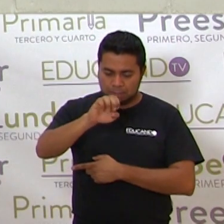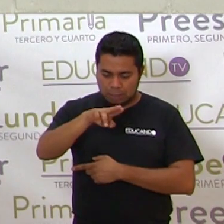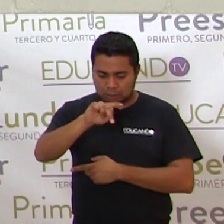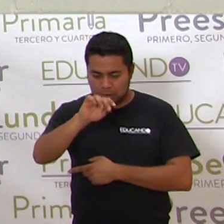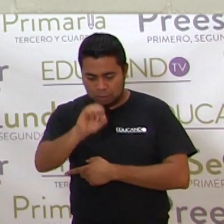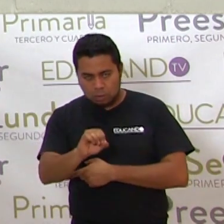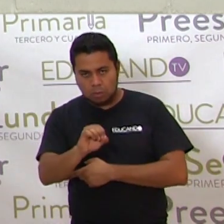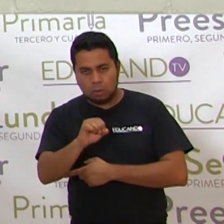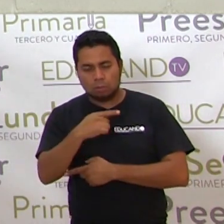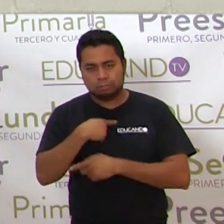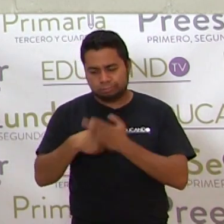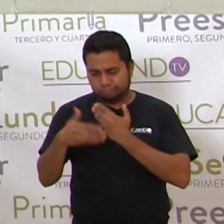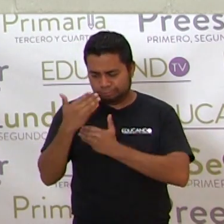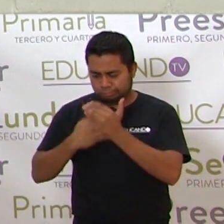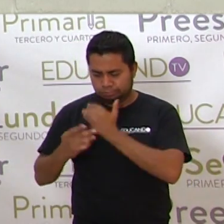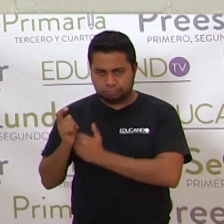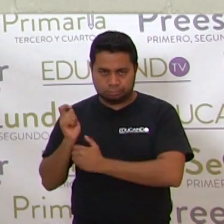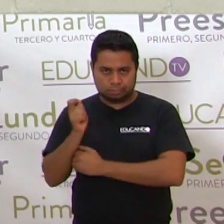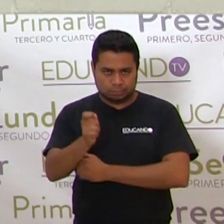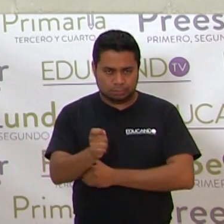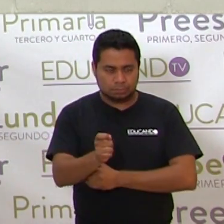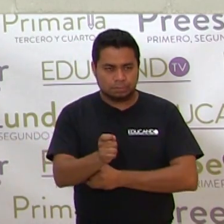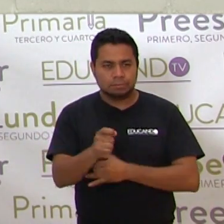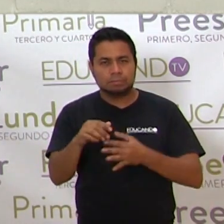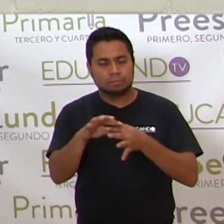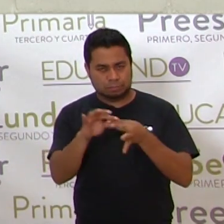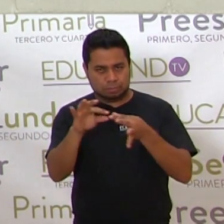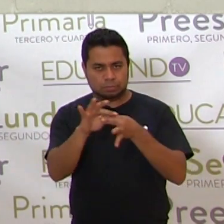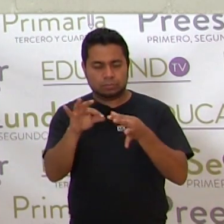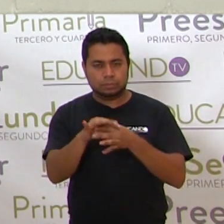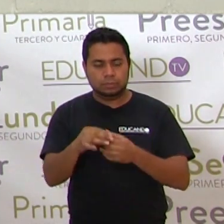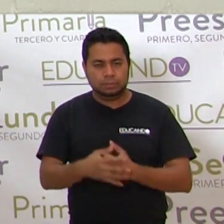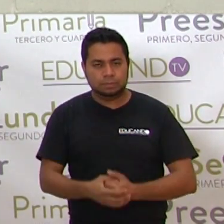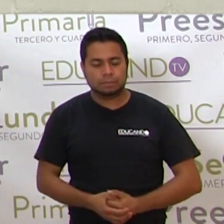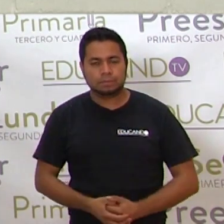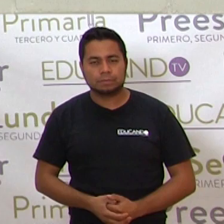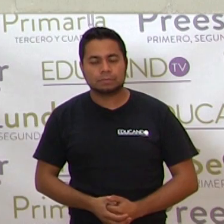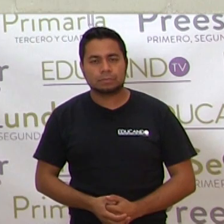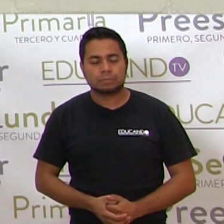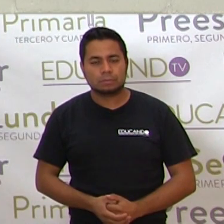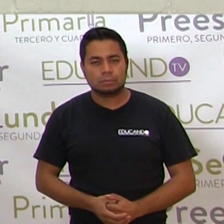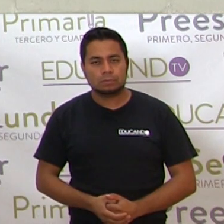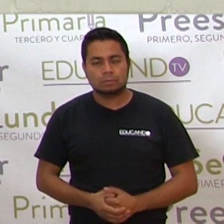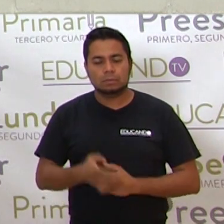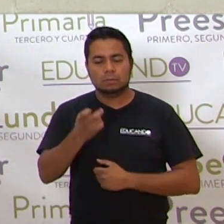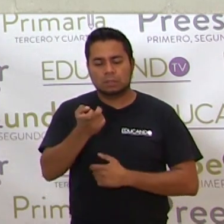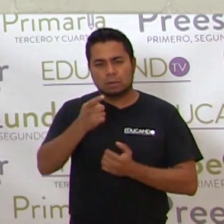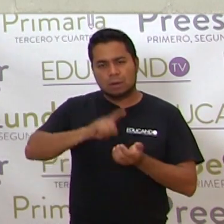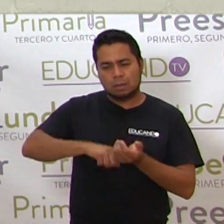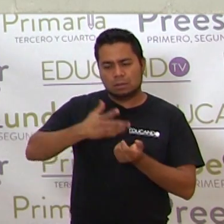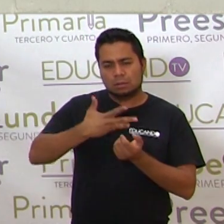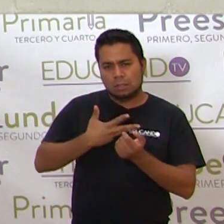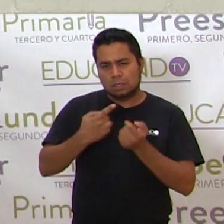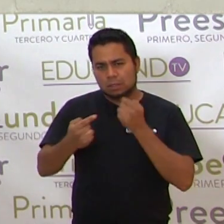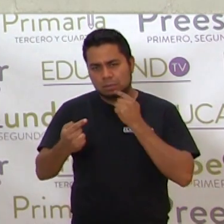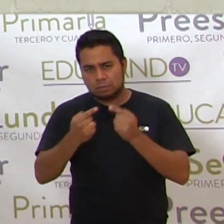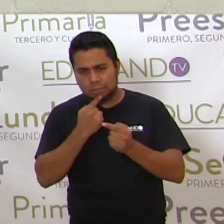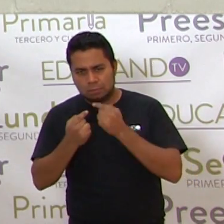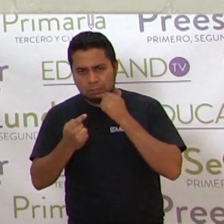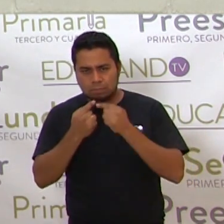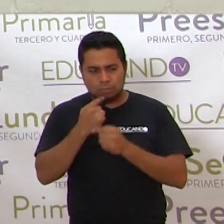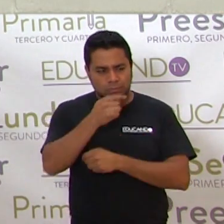una recapitulización, los parlamentos son los diálogos de